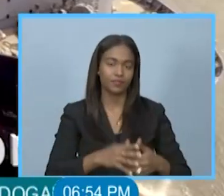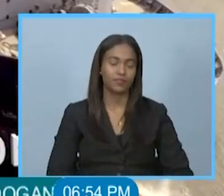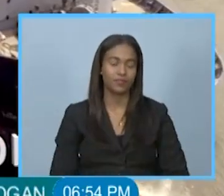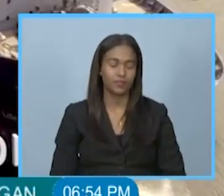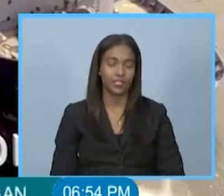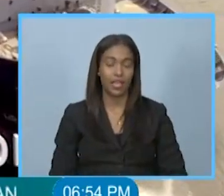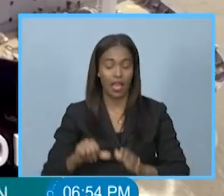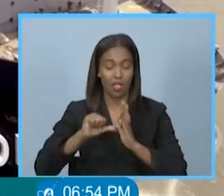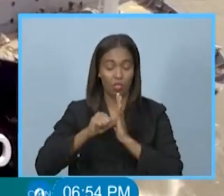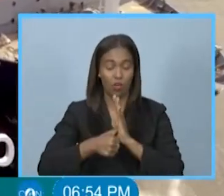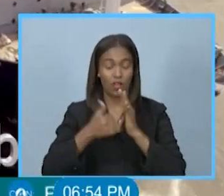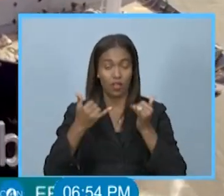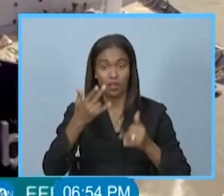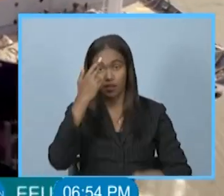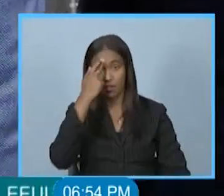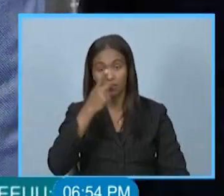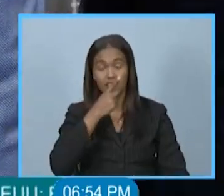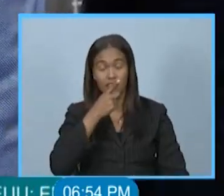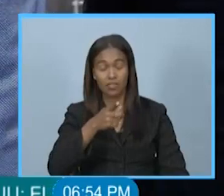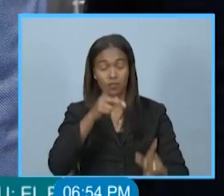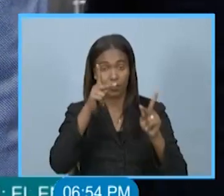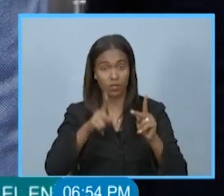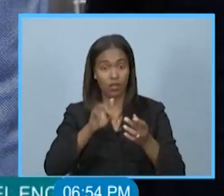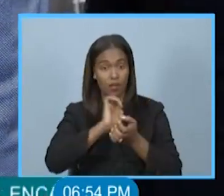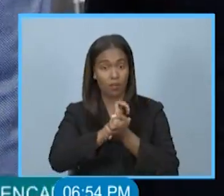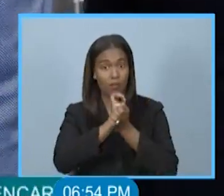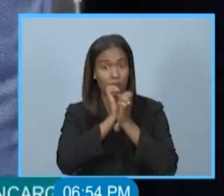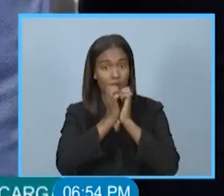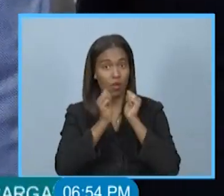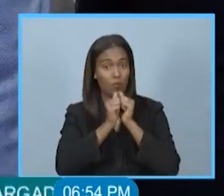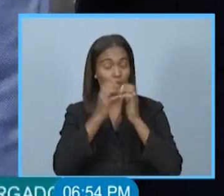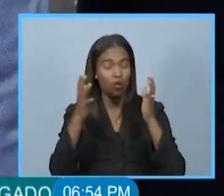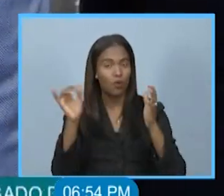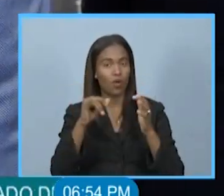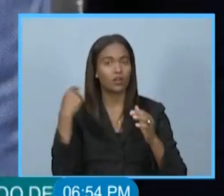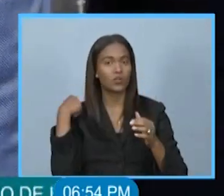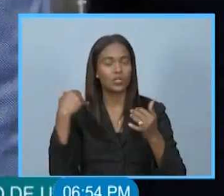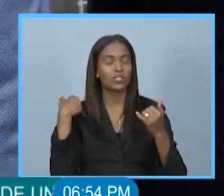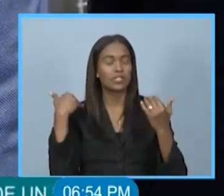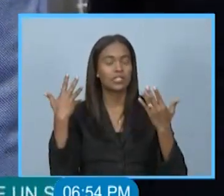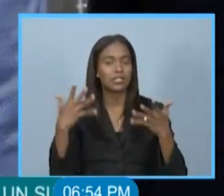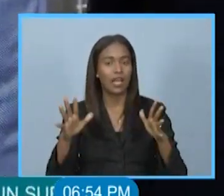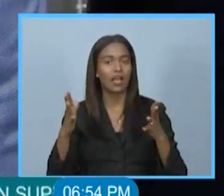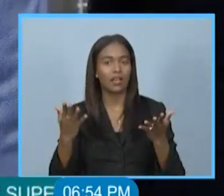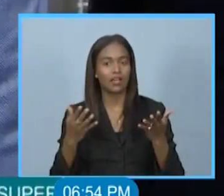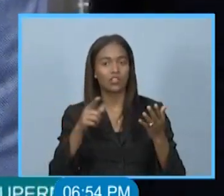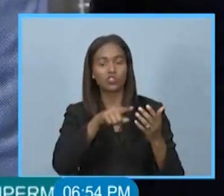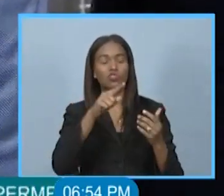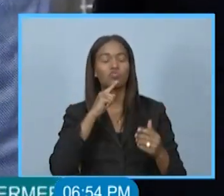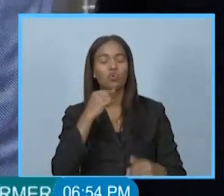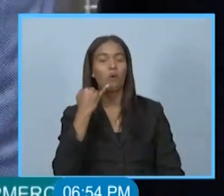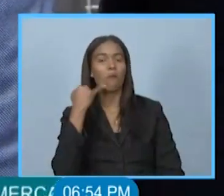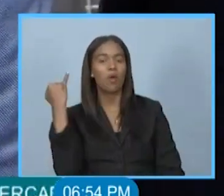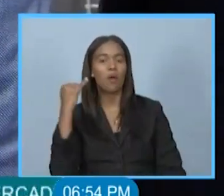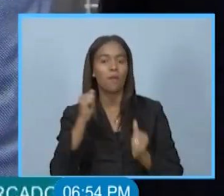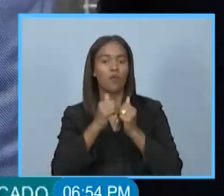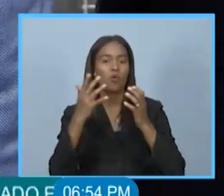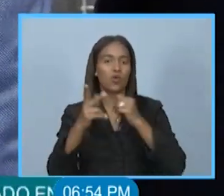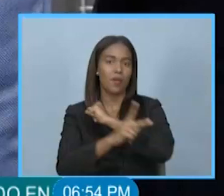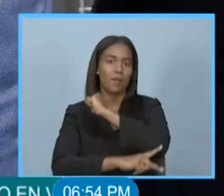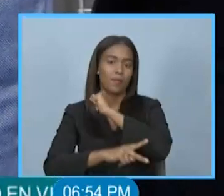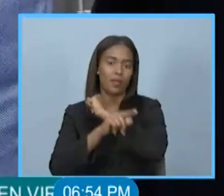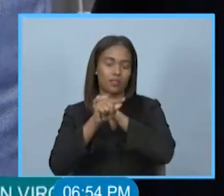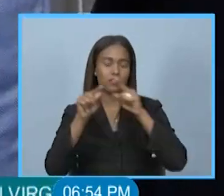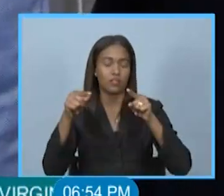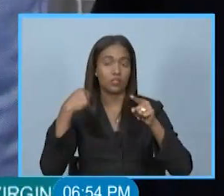República Dominicana han evolucionado muchísimo de hecho nosotros tenemos puertos que son la envi muchos países de la